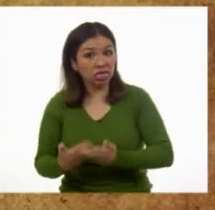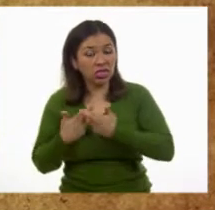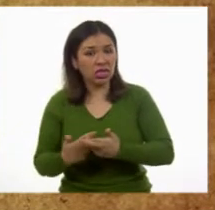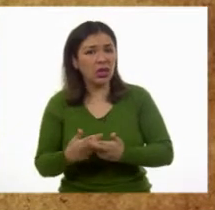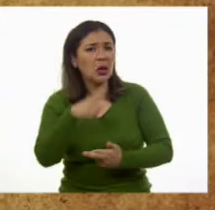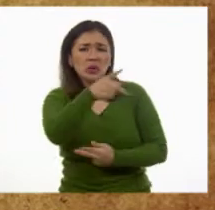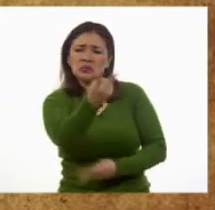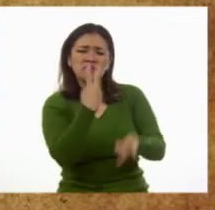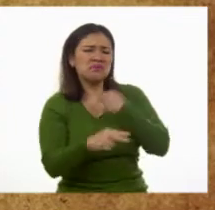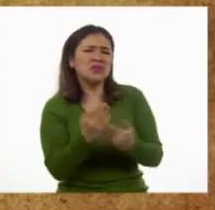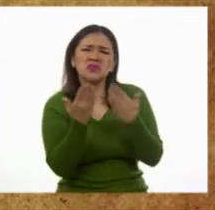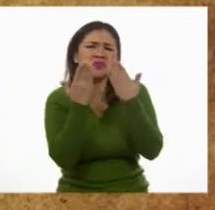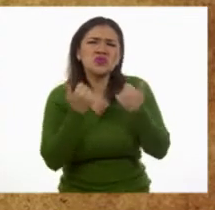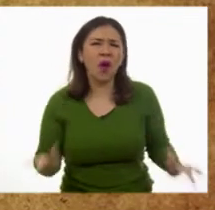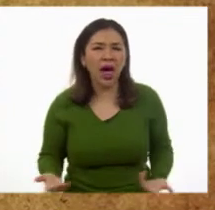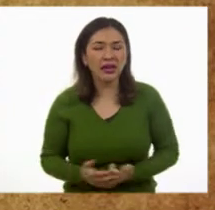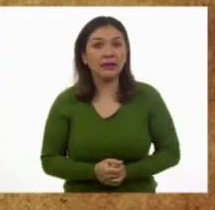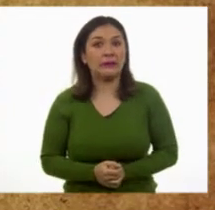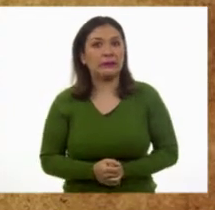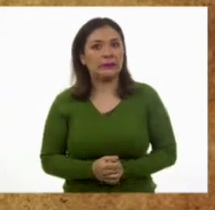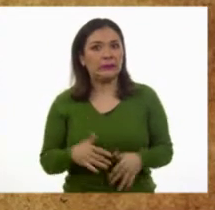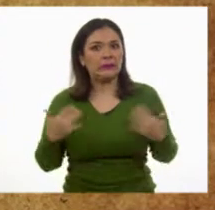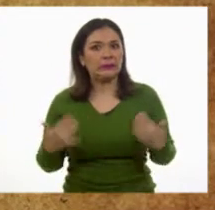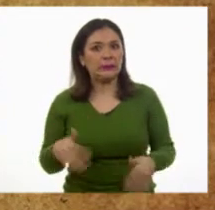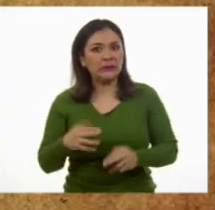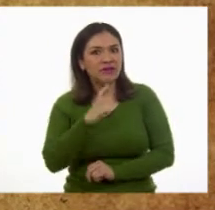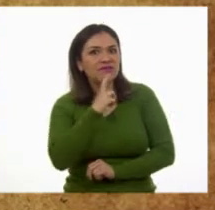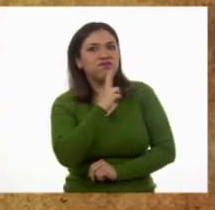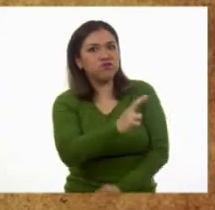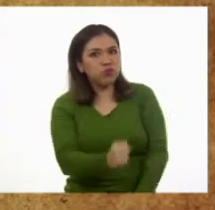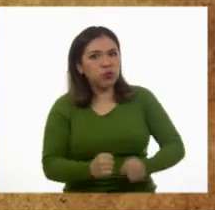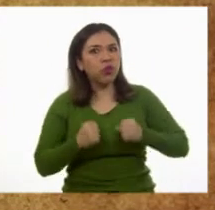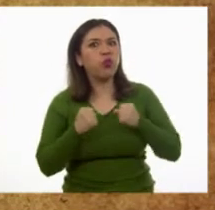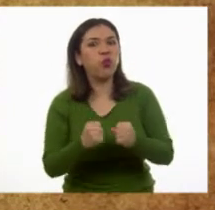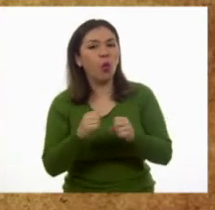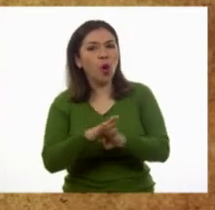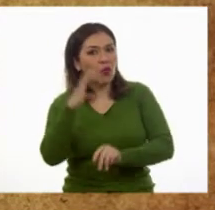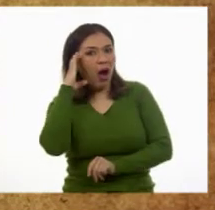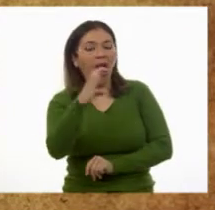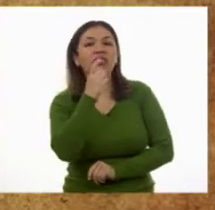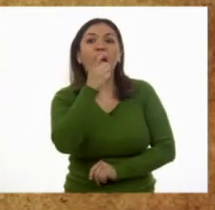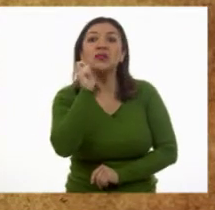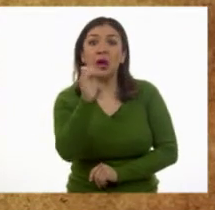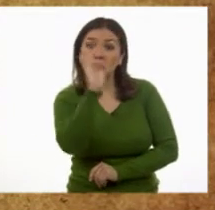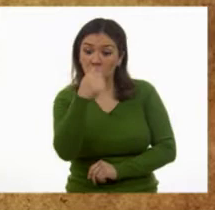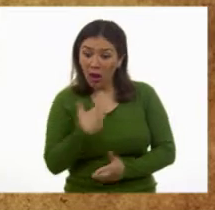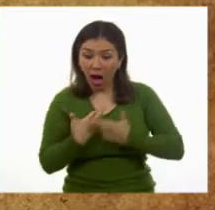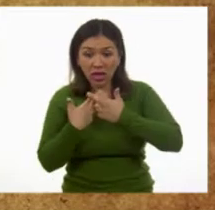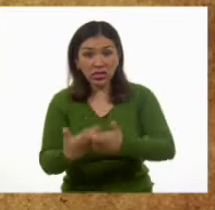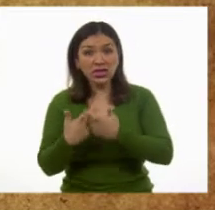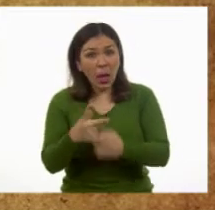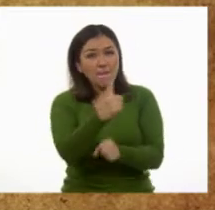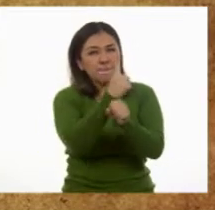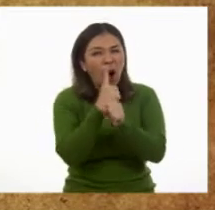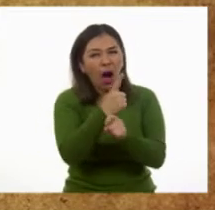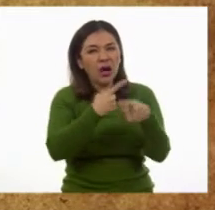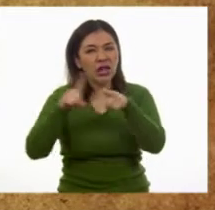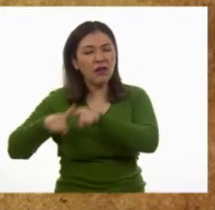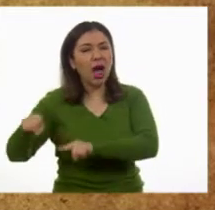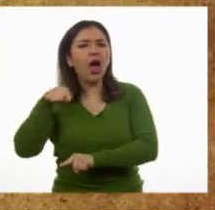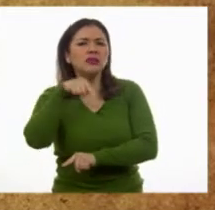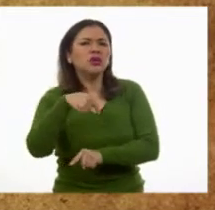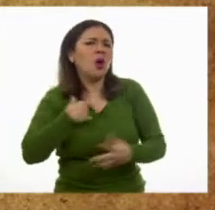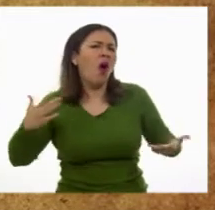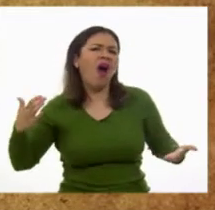no estaría aquí. Una tremenda respuesta, diciéndole que si hubiera suficientes municiones y armas,